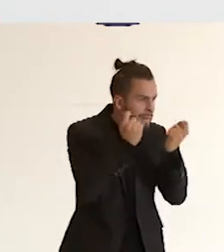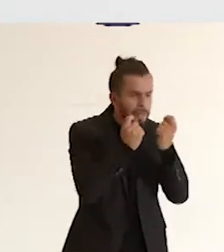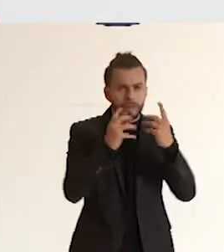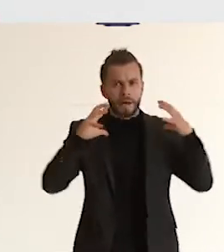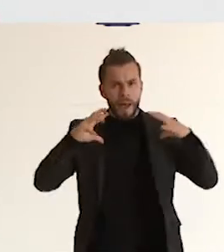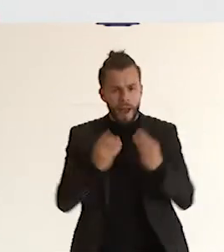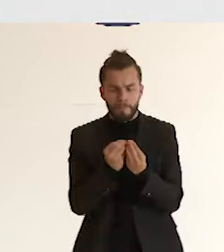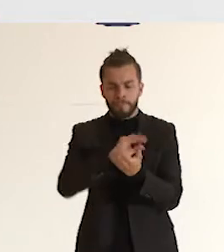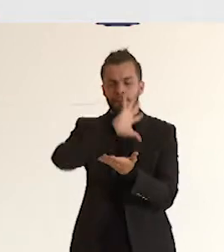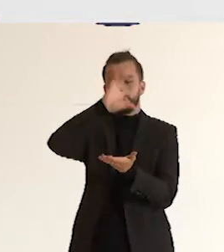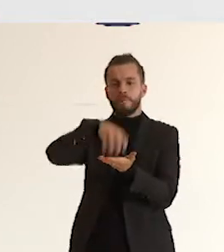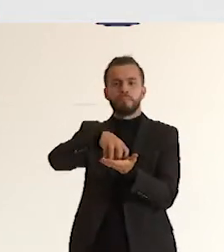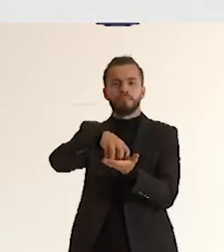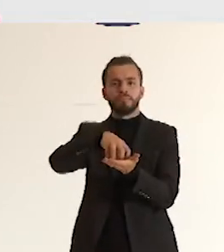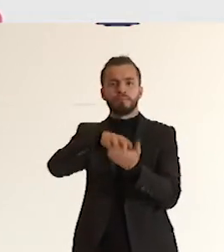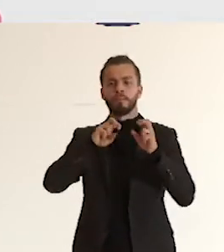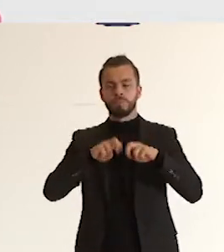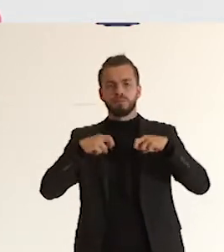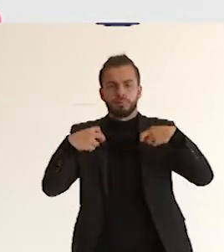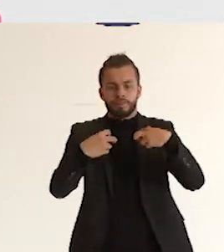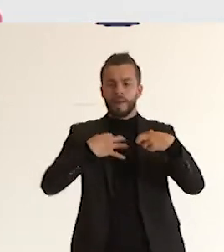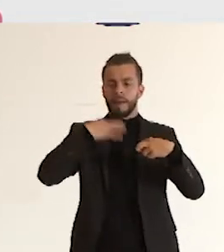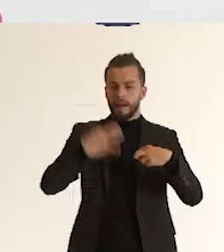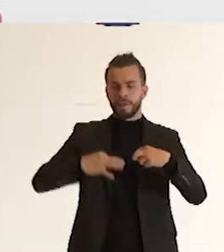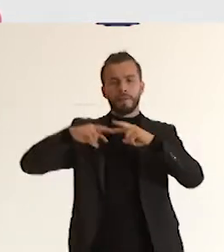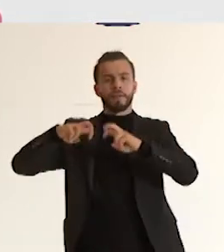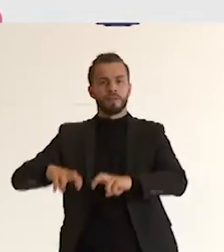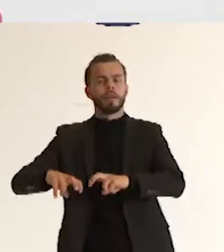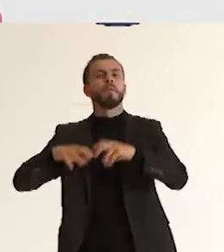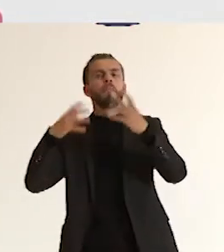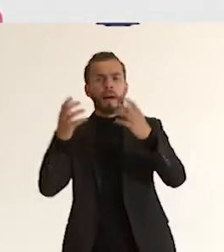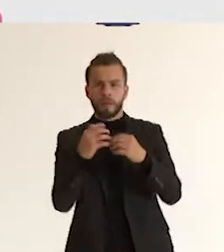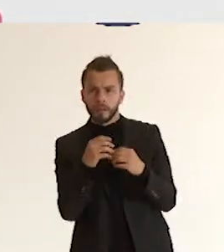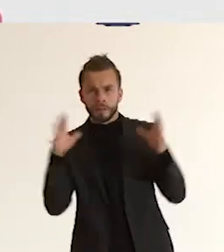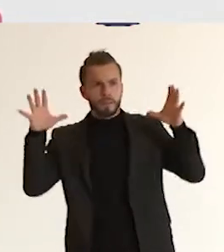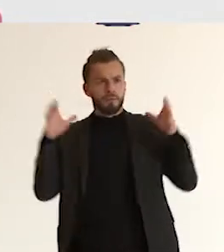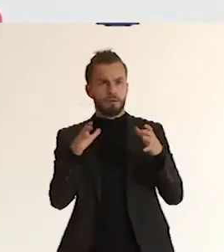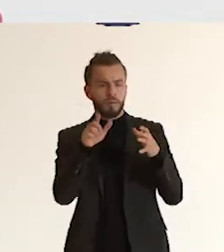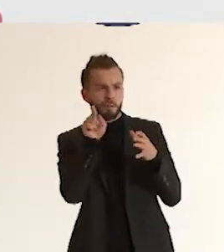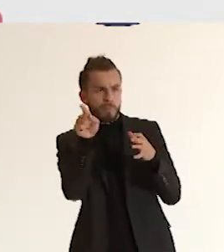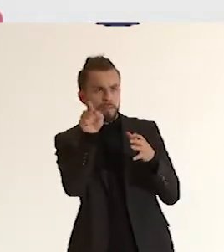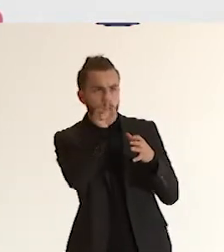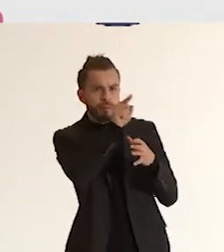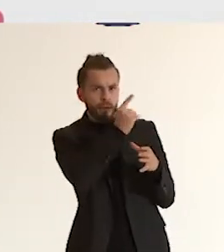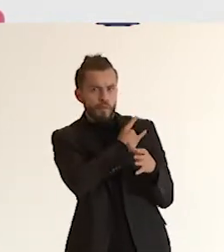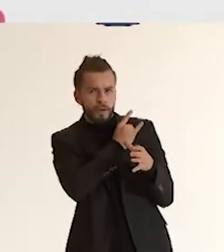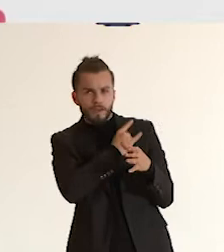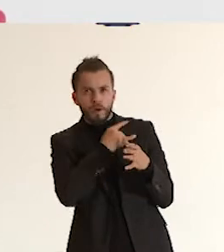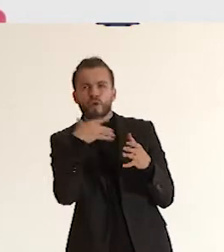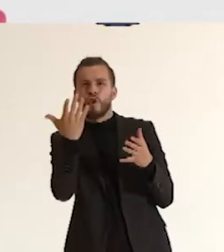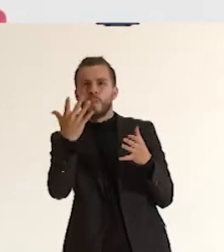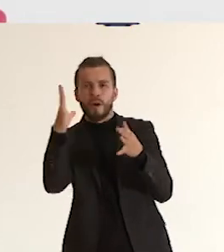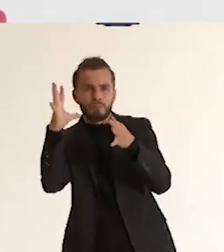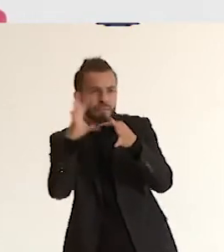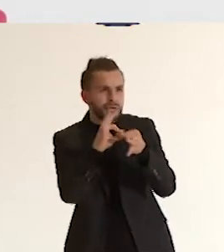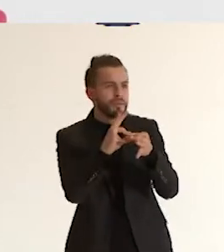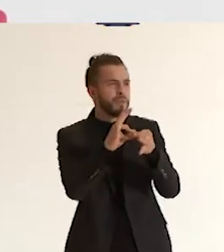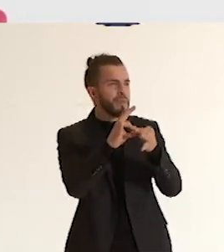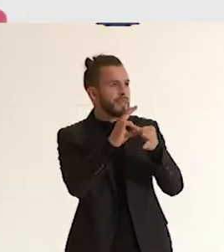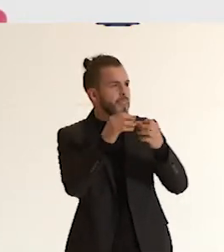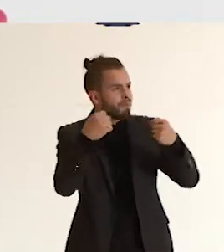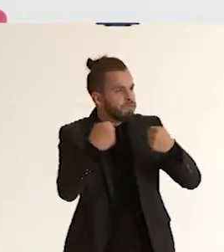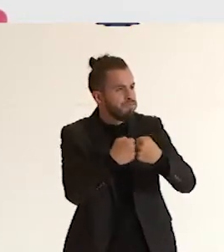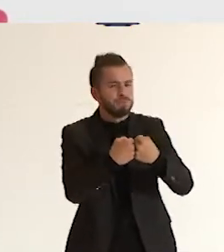creó el centro para integrar potenciar articular las acciones pero obviamente ya estaban pasando cosas en la